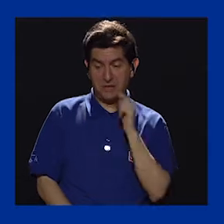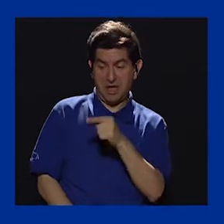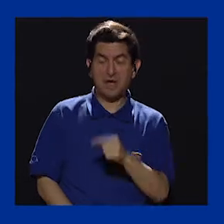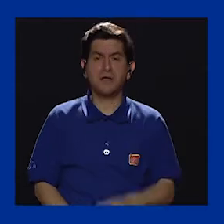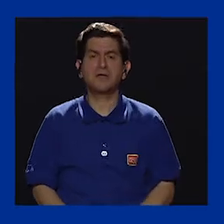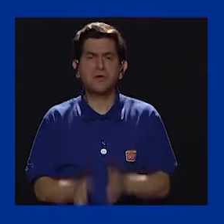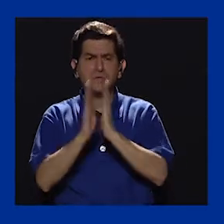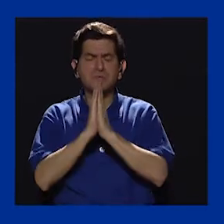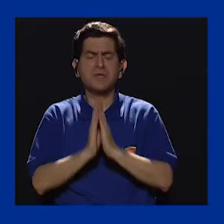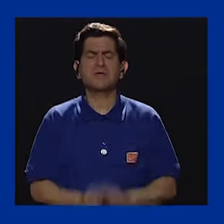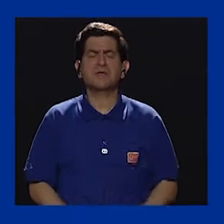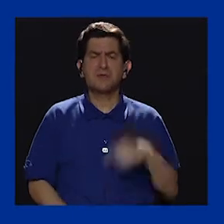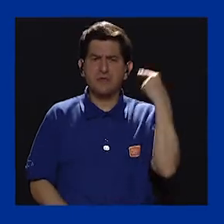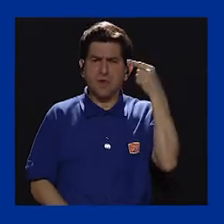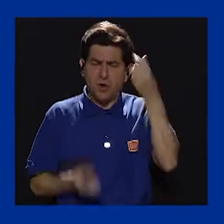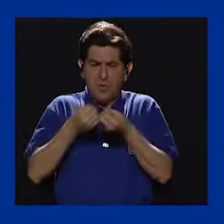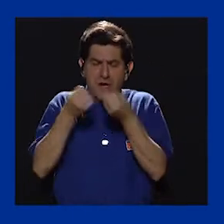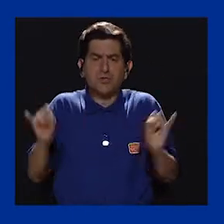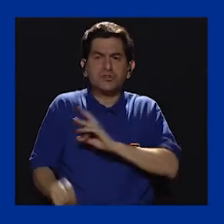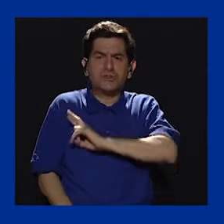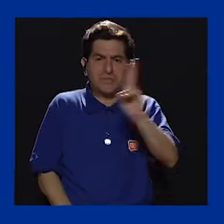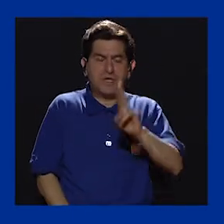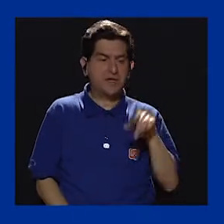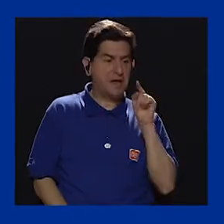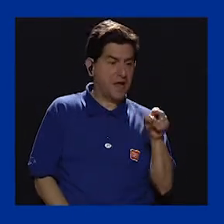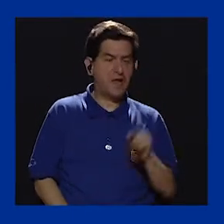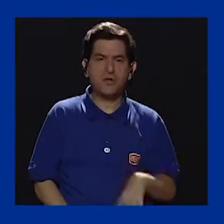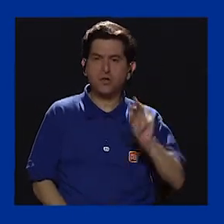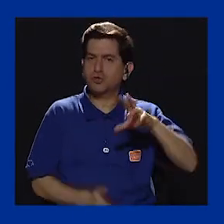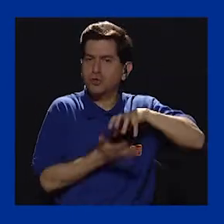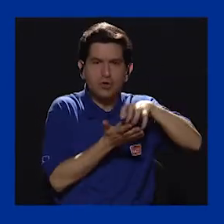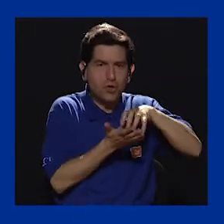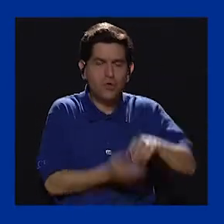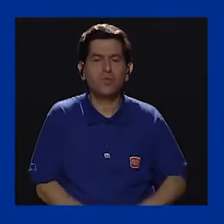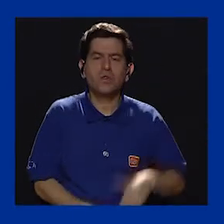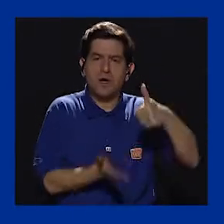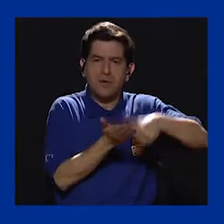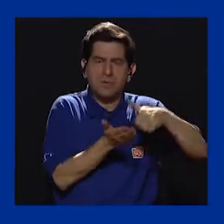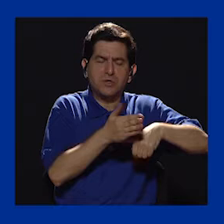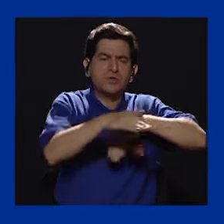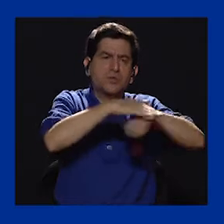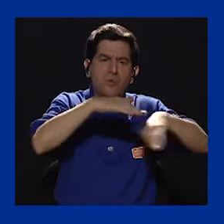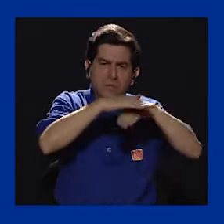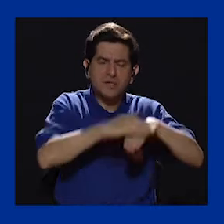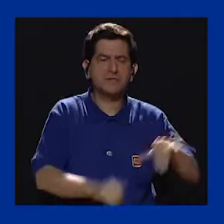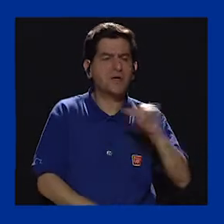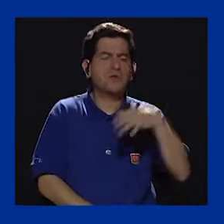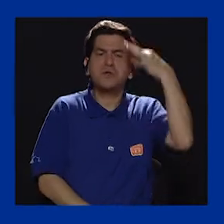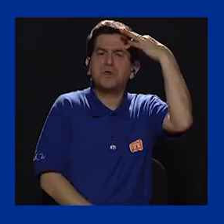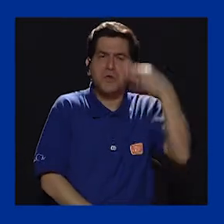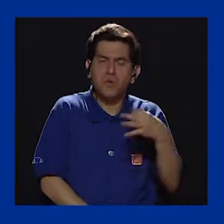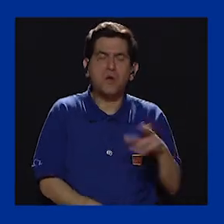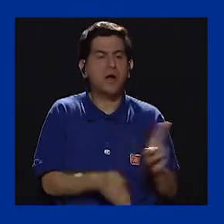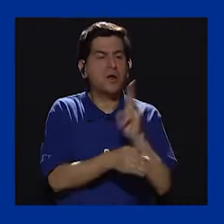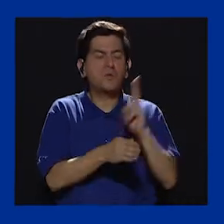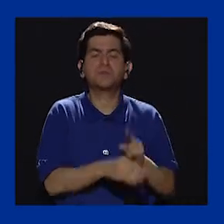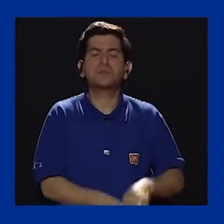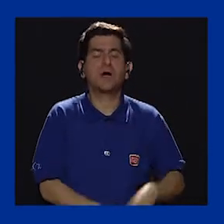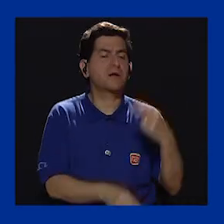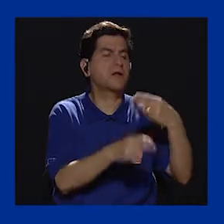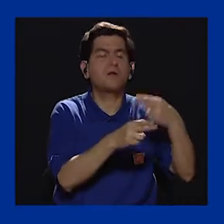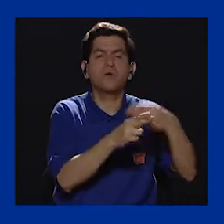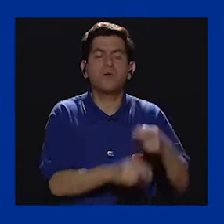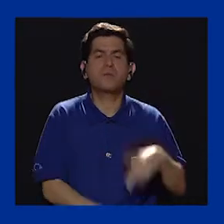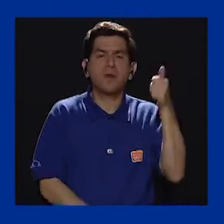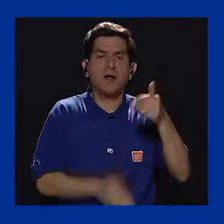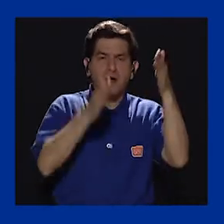por un Estado laico, mientras los otros no dudarán en emitir su voto basados en los mismos criterios que usarían para designar